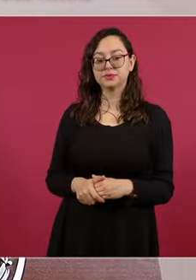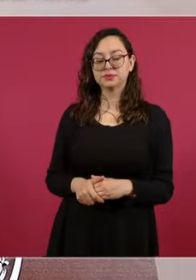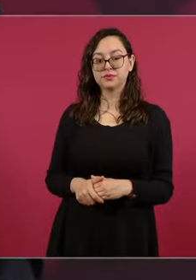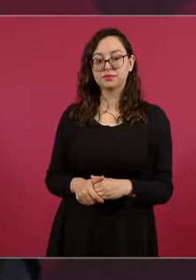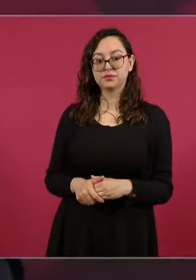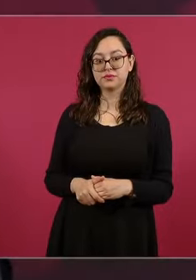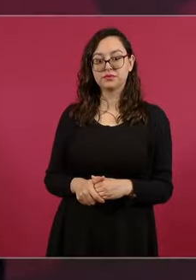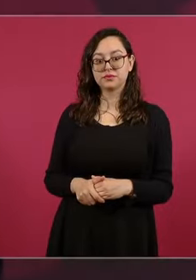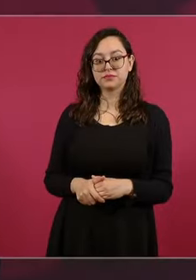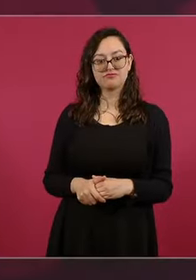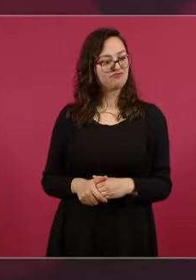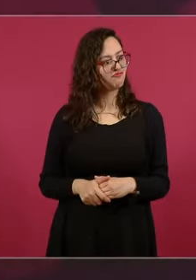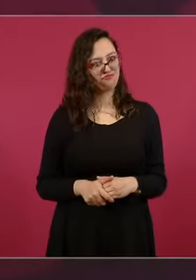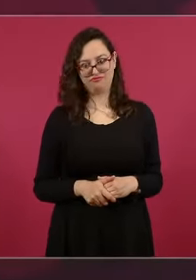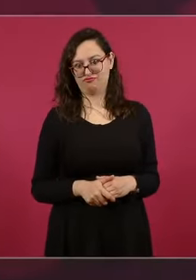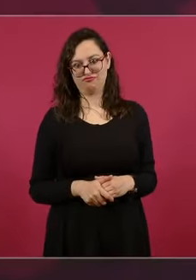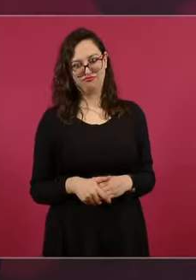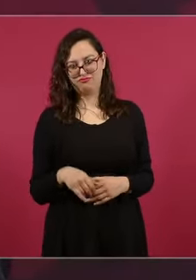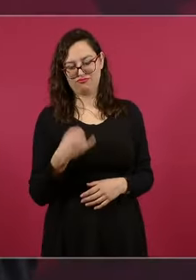no, es mucho, bájale,